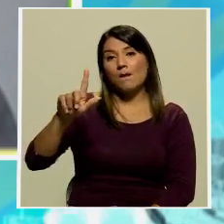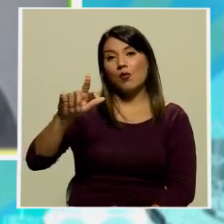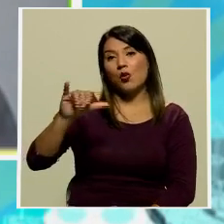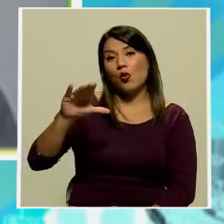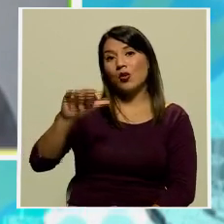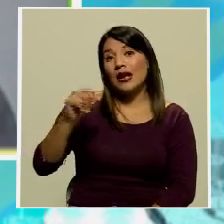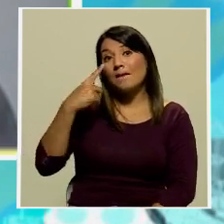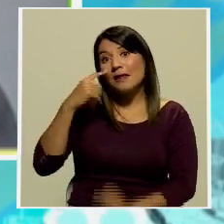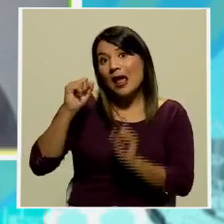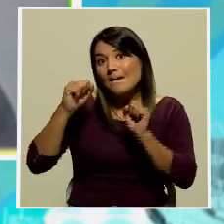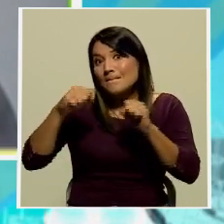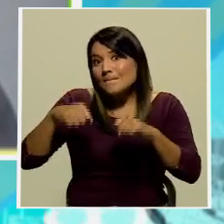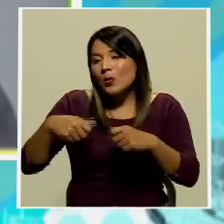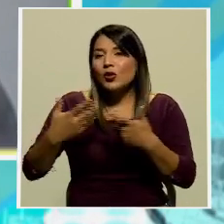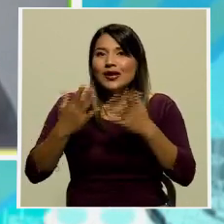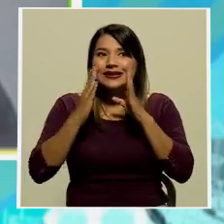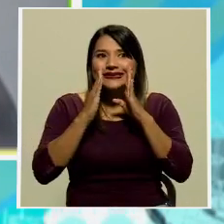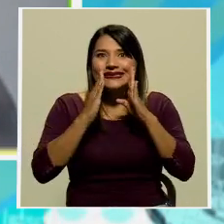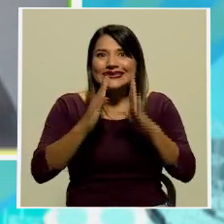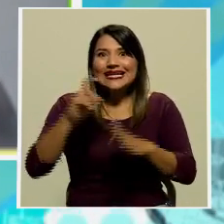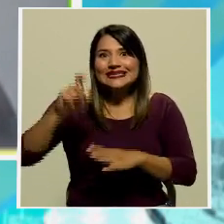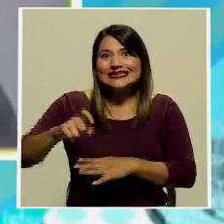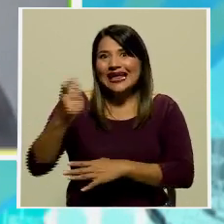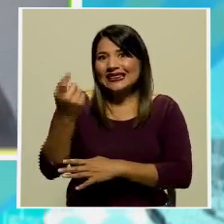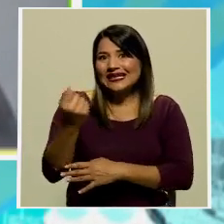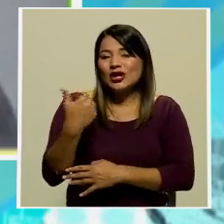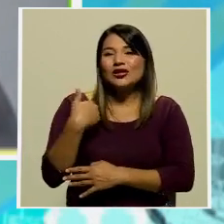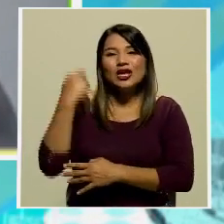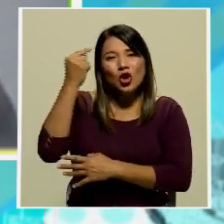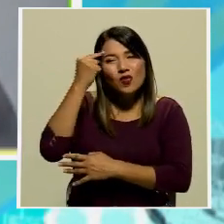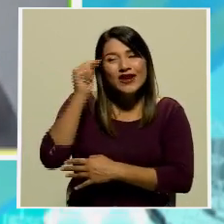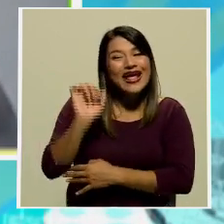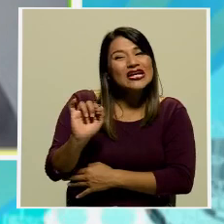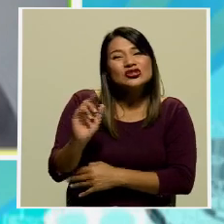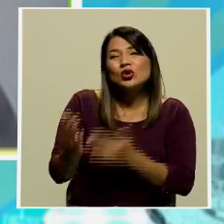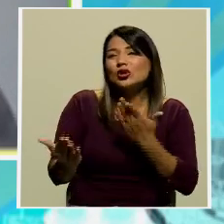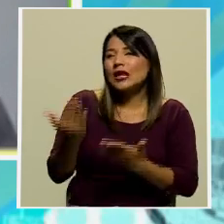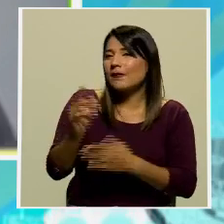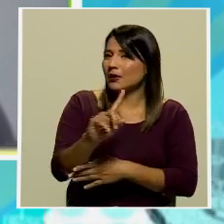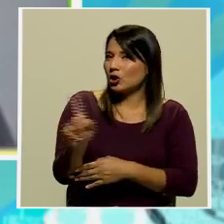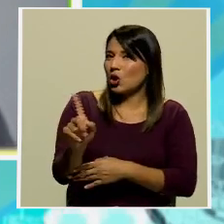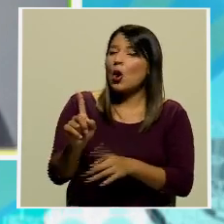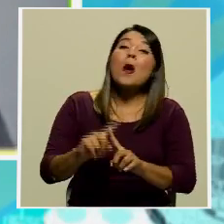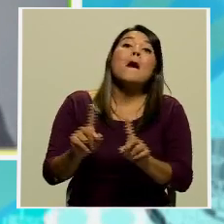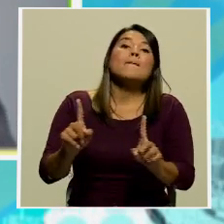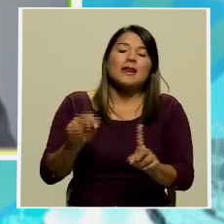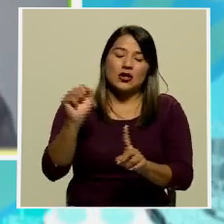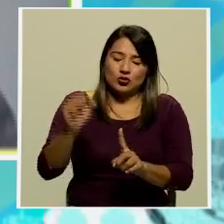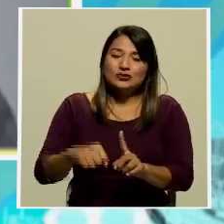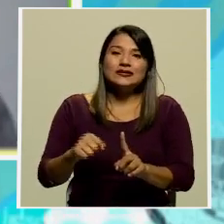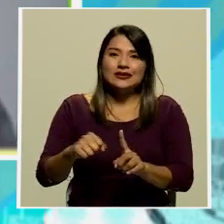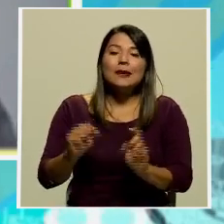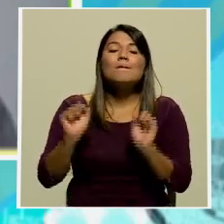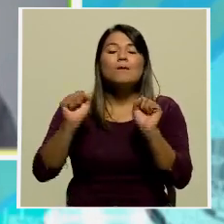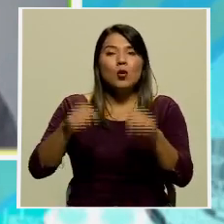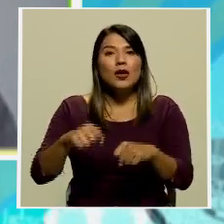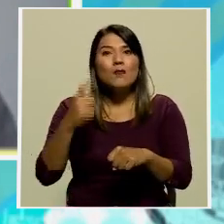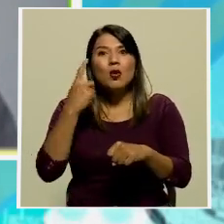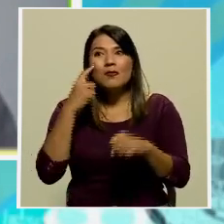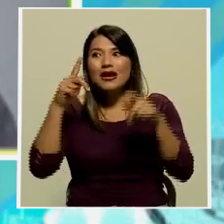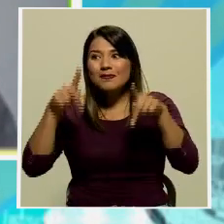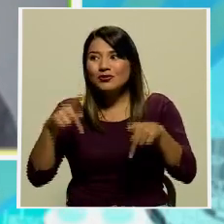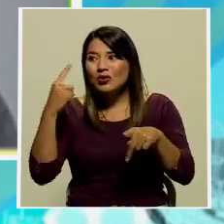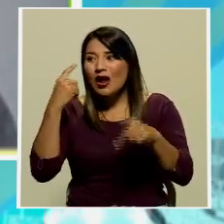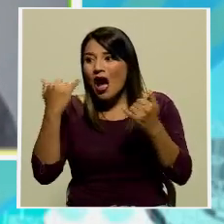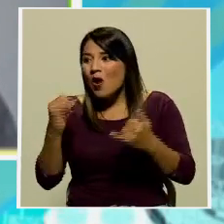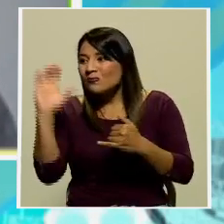déficit del gobierno. Eso muy probablemente no va a ocurrir, pero eso lo único que muestra es que sí hay un desespero acerca de medidas